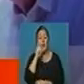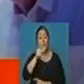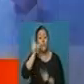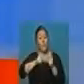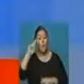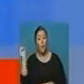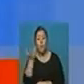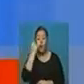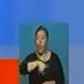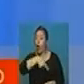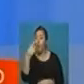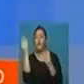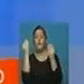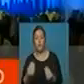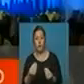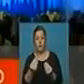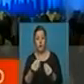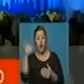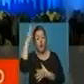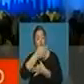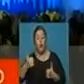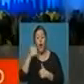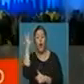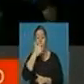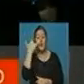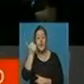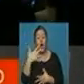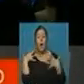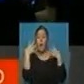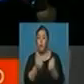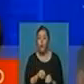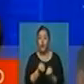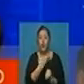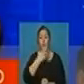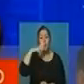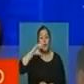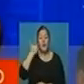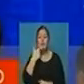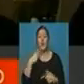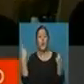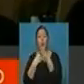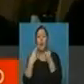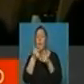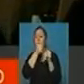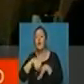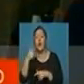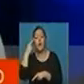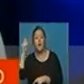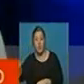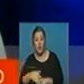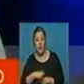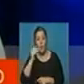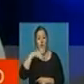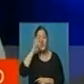El otro es que el Tribunal de La Haya falló a favor de Filipinas en una disputa marítima que mantiene con China.